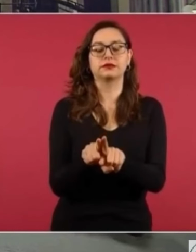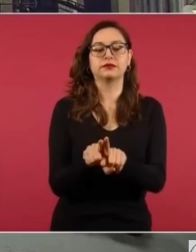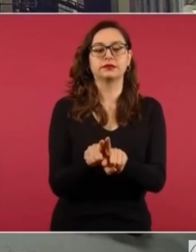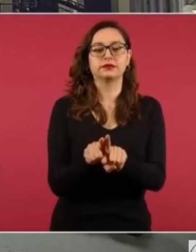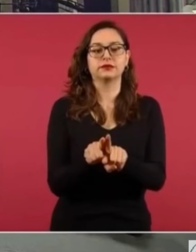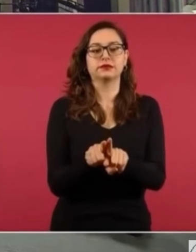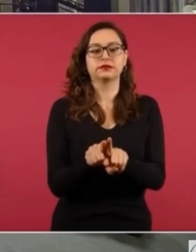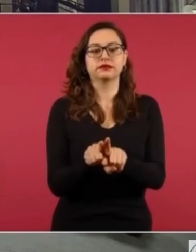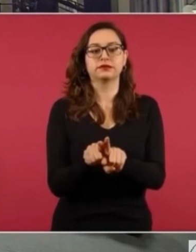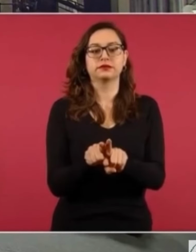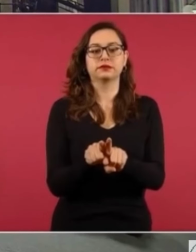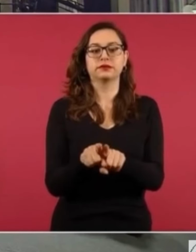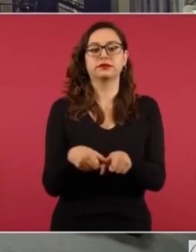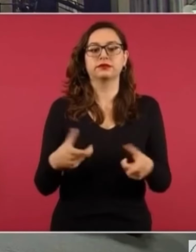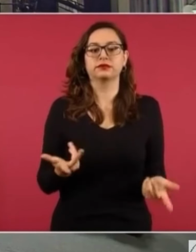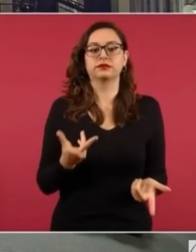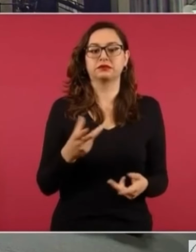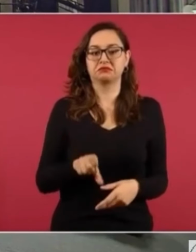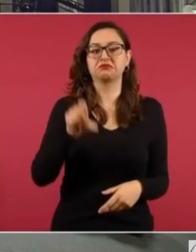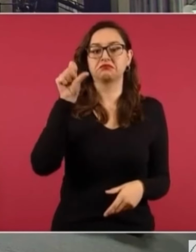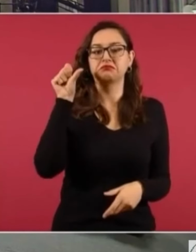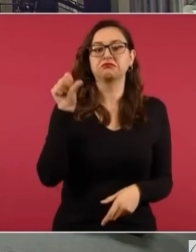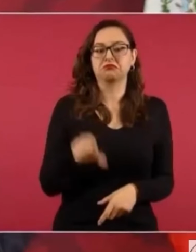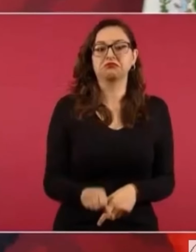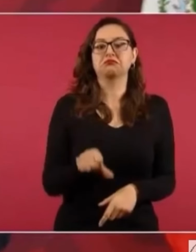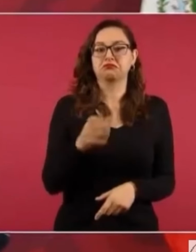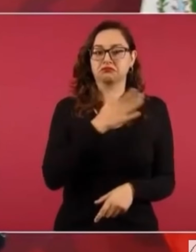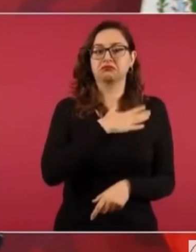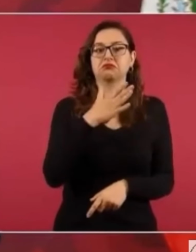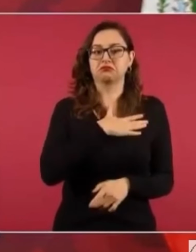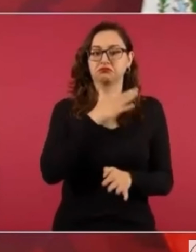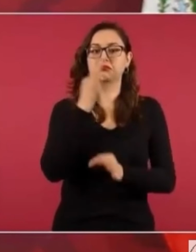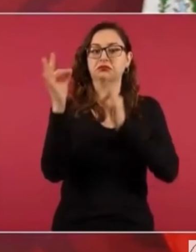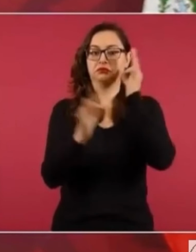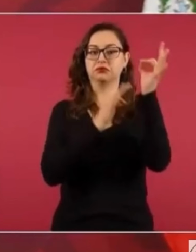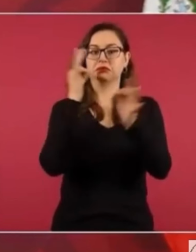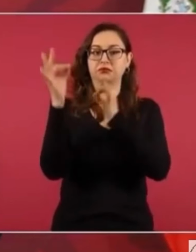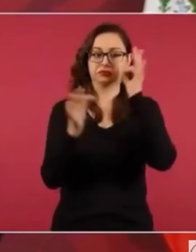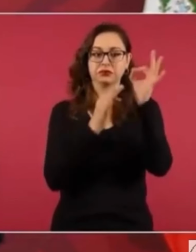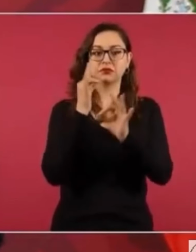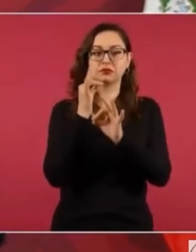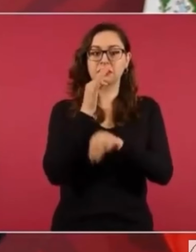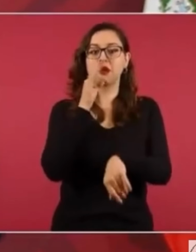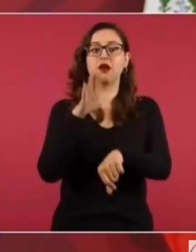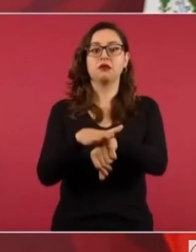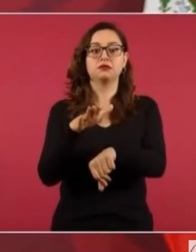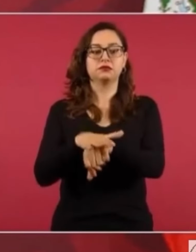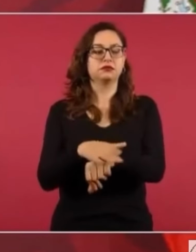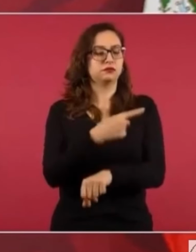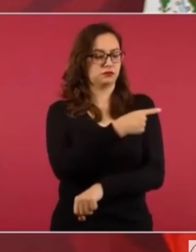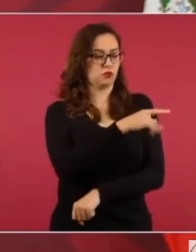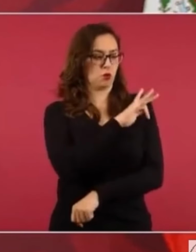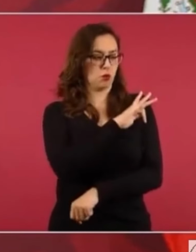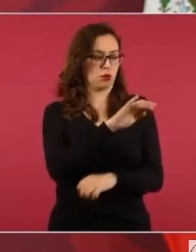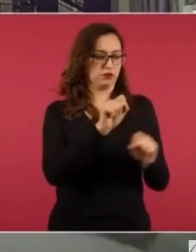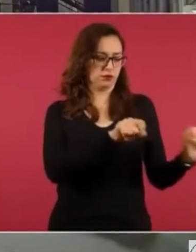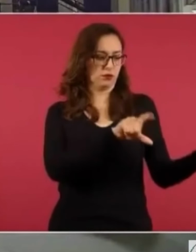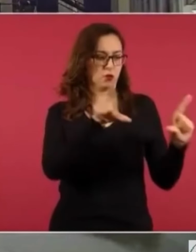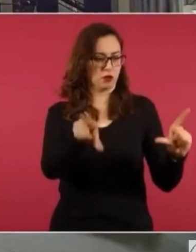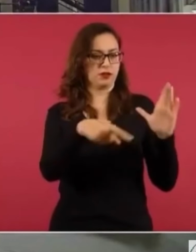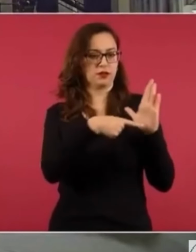Hoy hay una buena noticia de que a ver si consigues la información